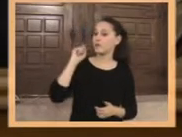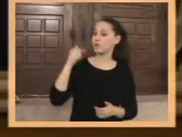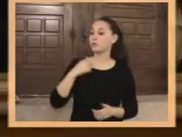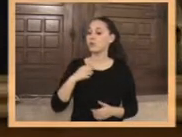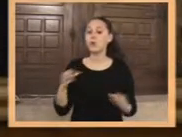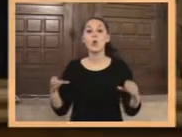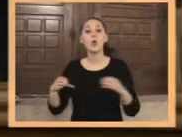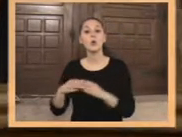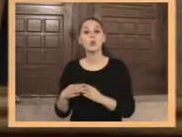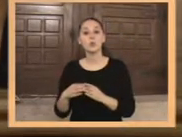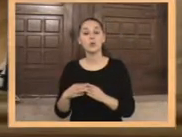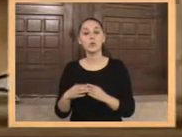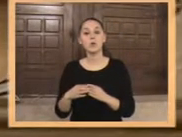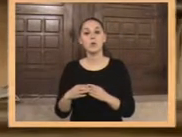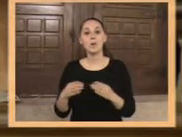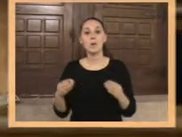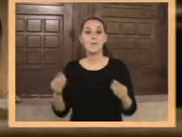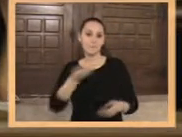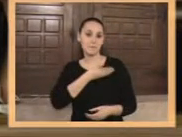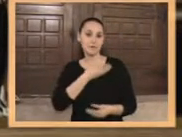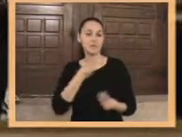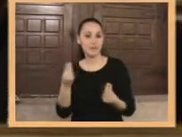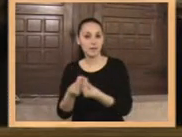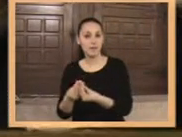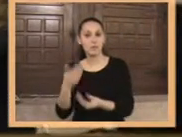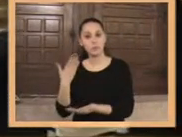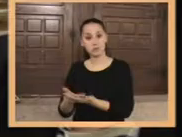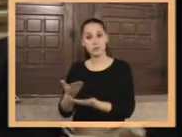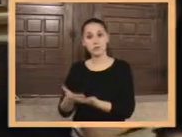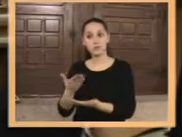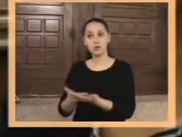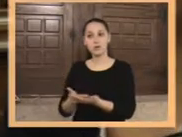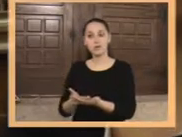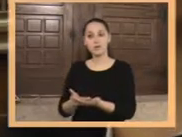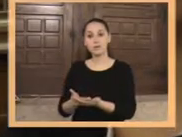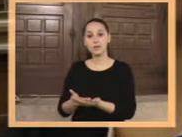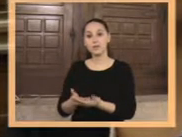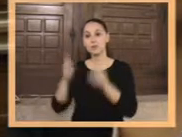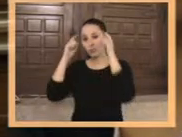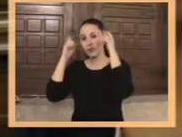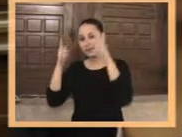le solicitó el Grupo Municipal de Presencia en Común información relativa a la intención que tenía ustedes,